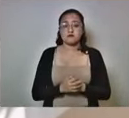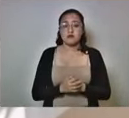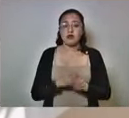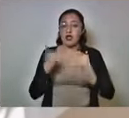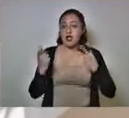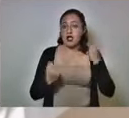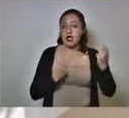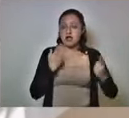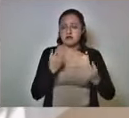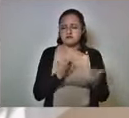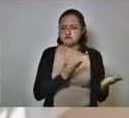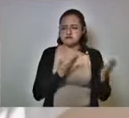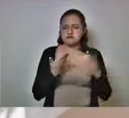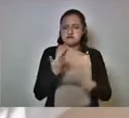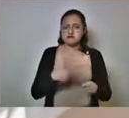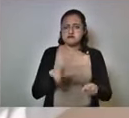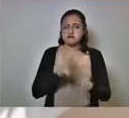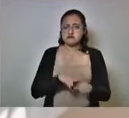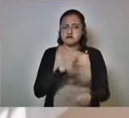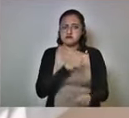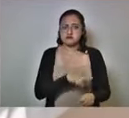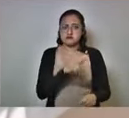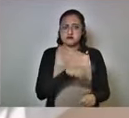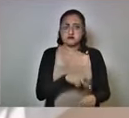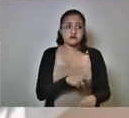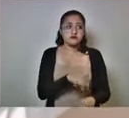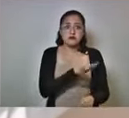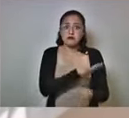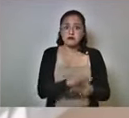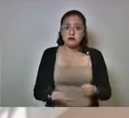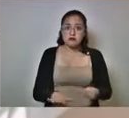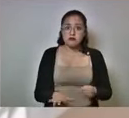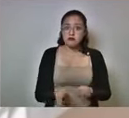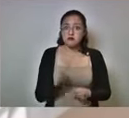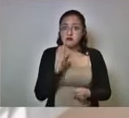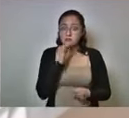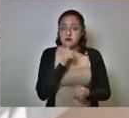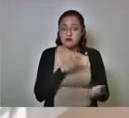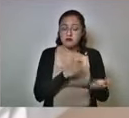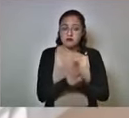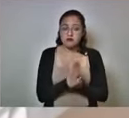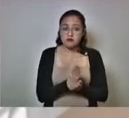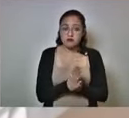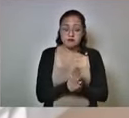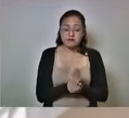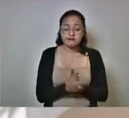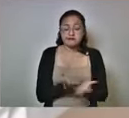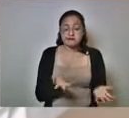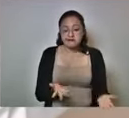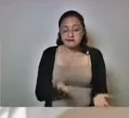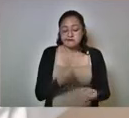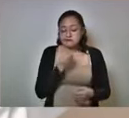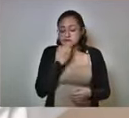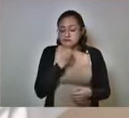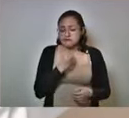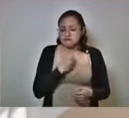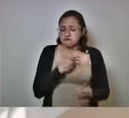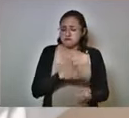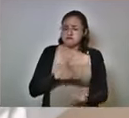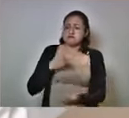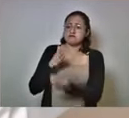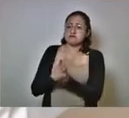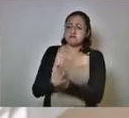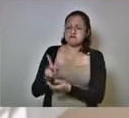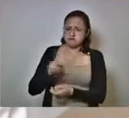Aquellos que lleguen a un hospital privado y ya no encuentren espacio en dichos hospitales, los vamos a